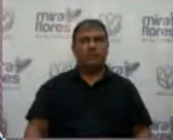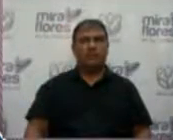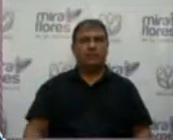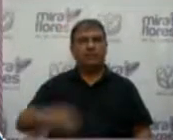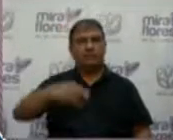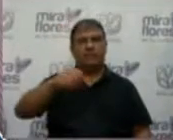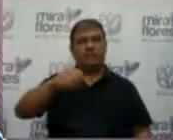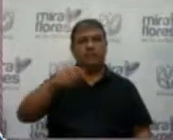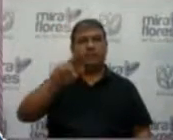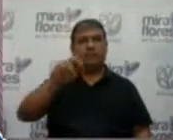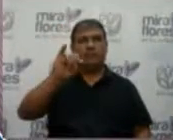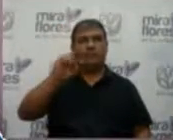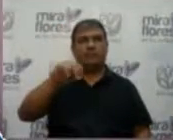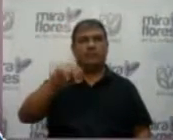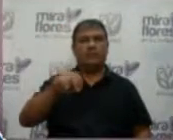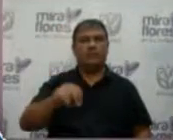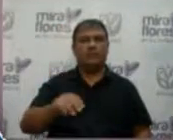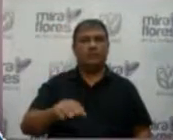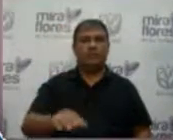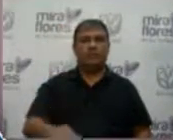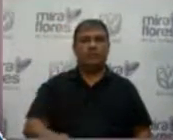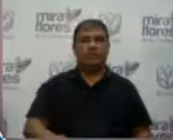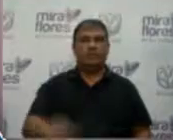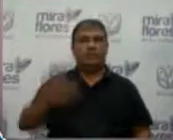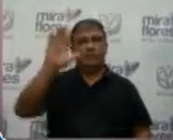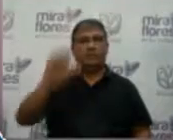Señor Martín Bustamante Castro.